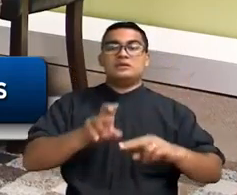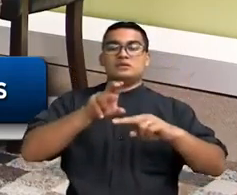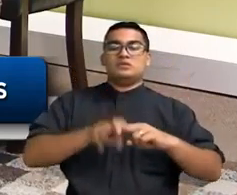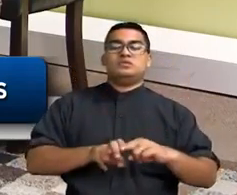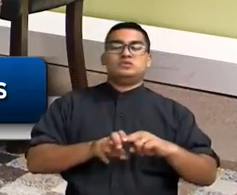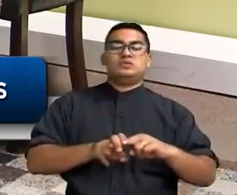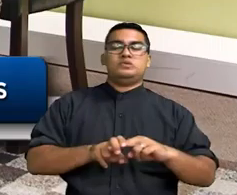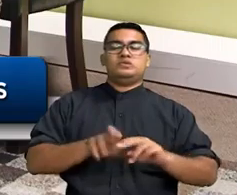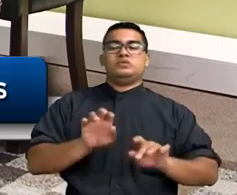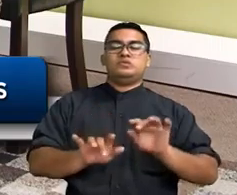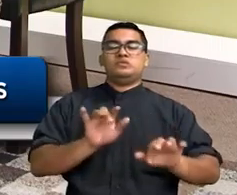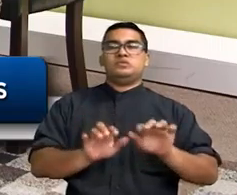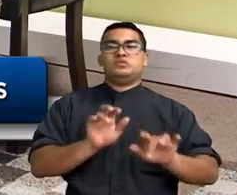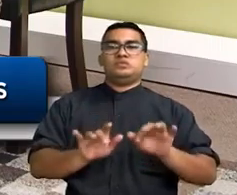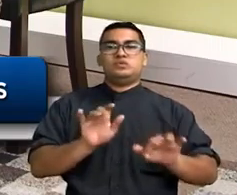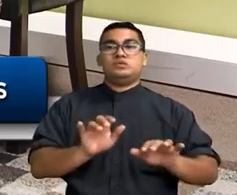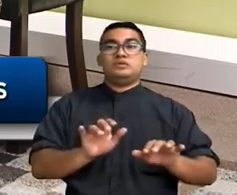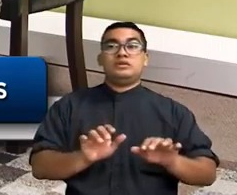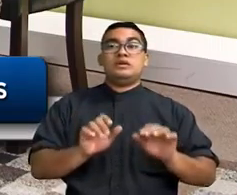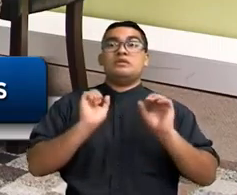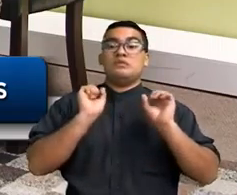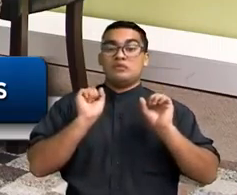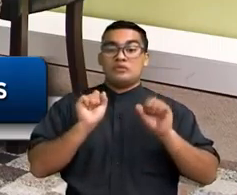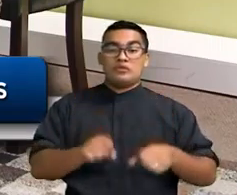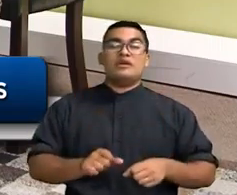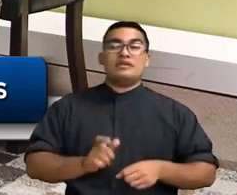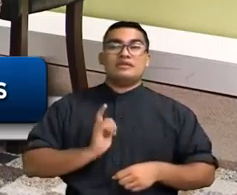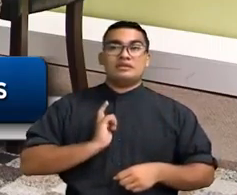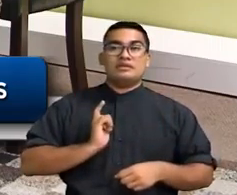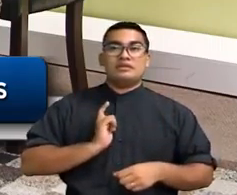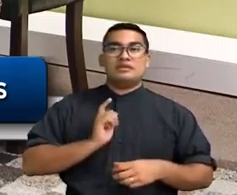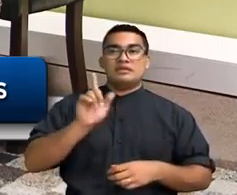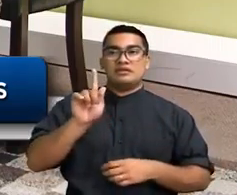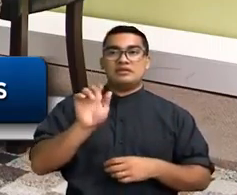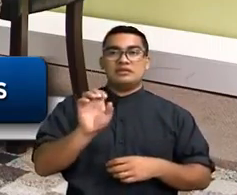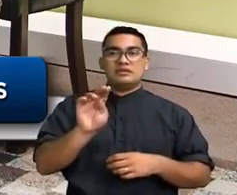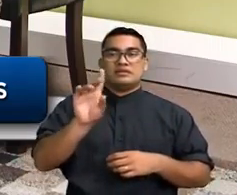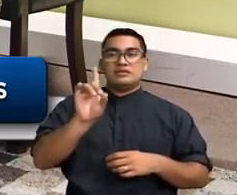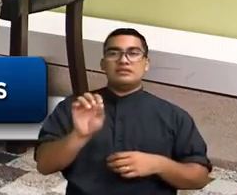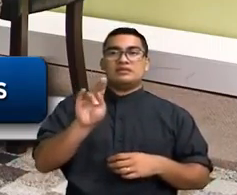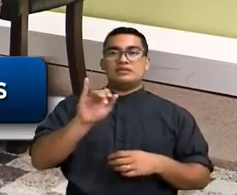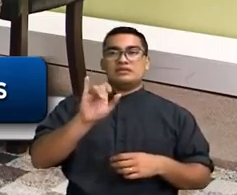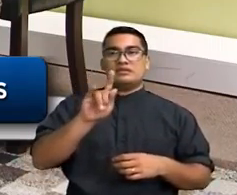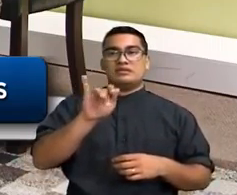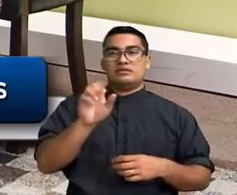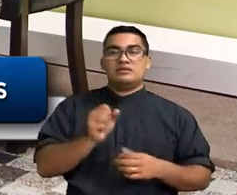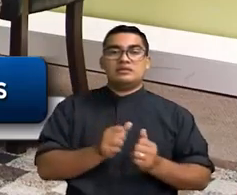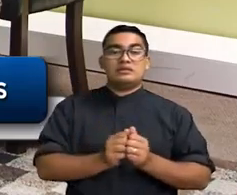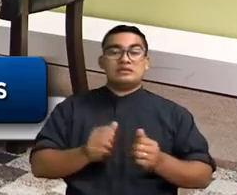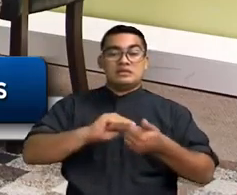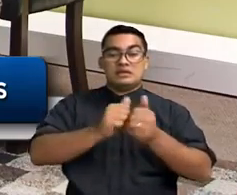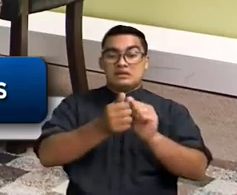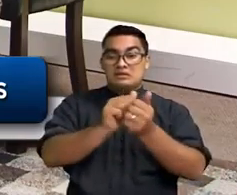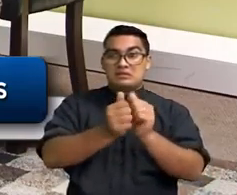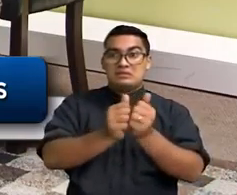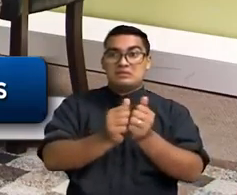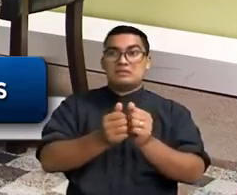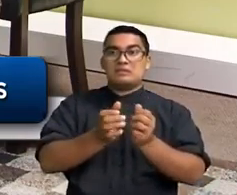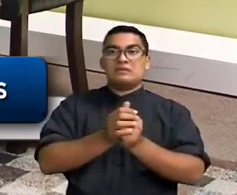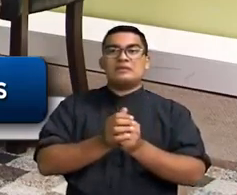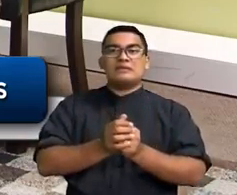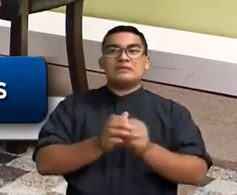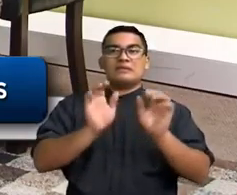día, esta es la que tienen a tener los deportistas. Antes no hablábamos, los niños